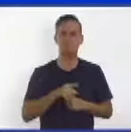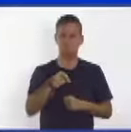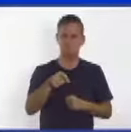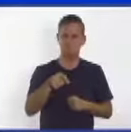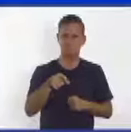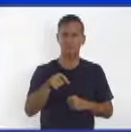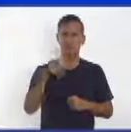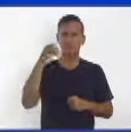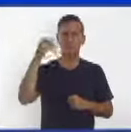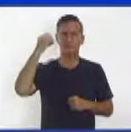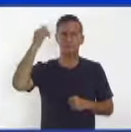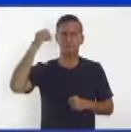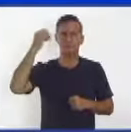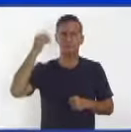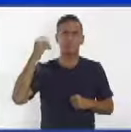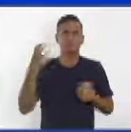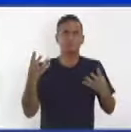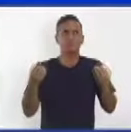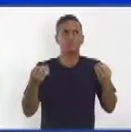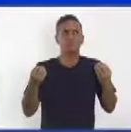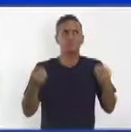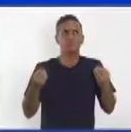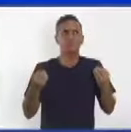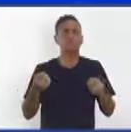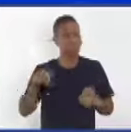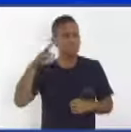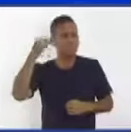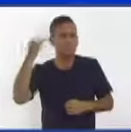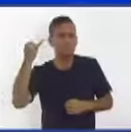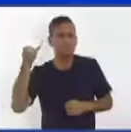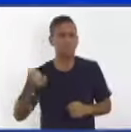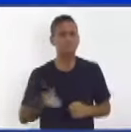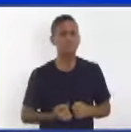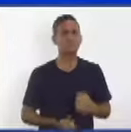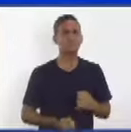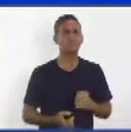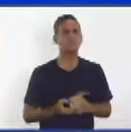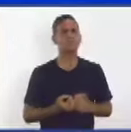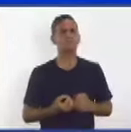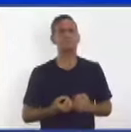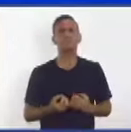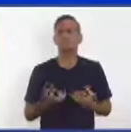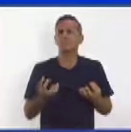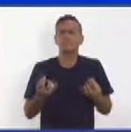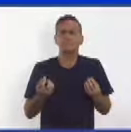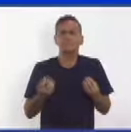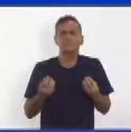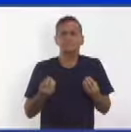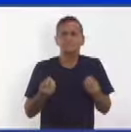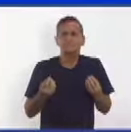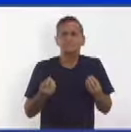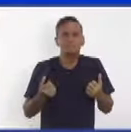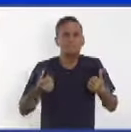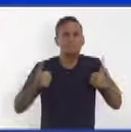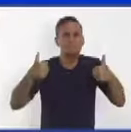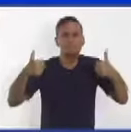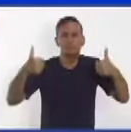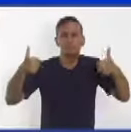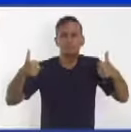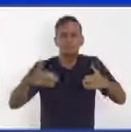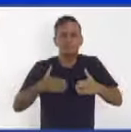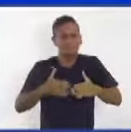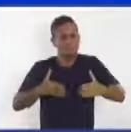y ustedes dirán pero tantas si son varias pero son muy ricas